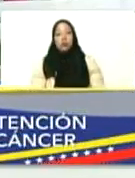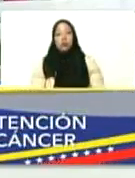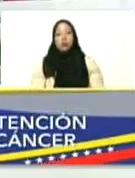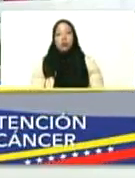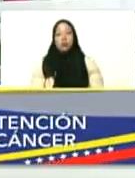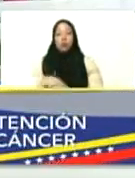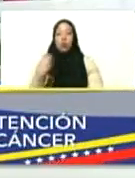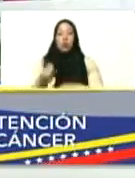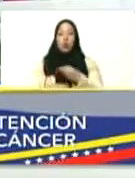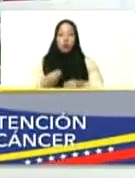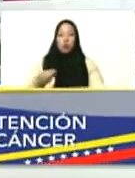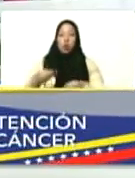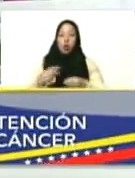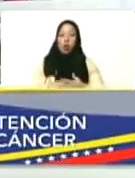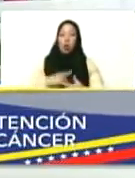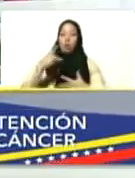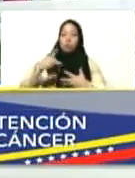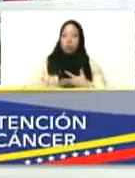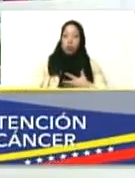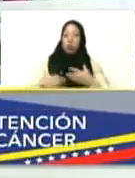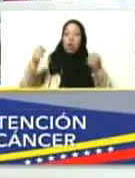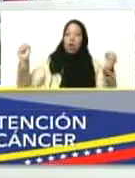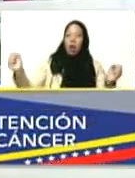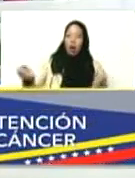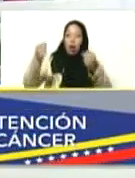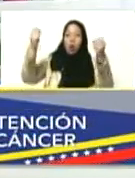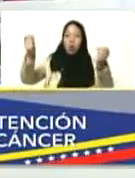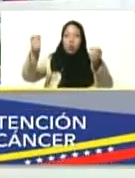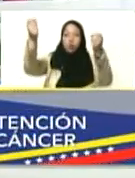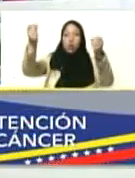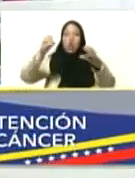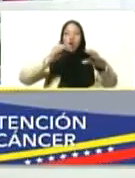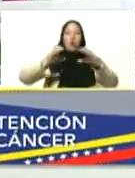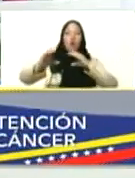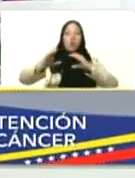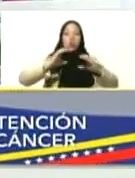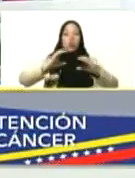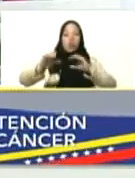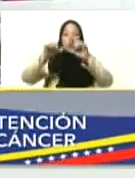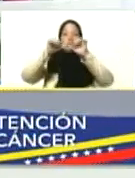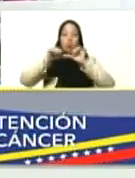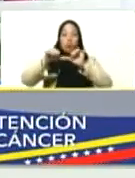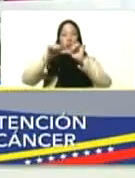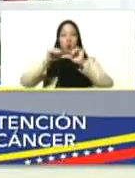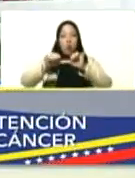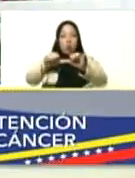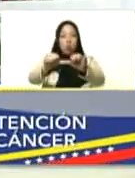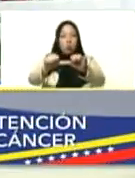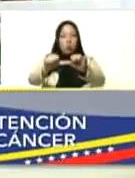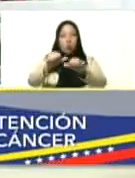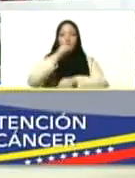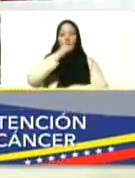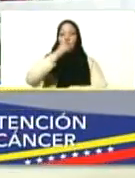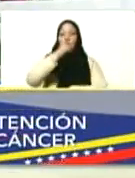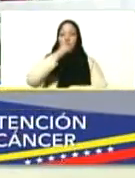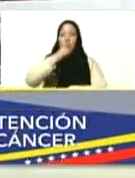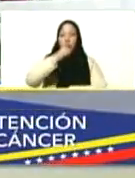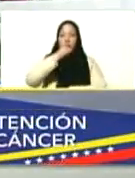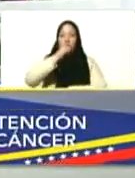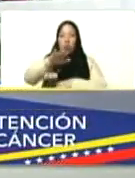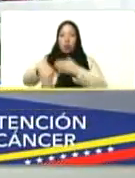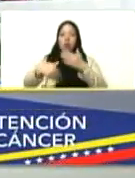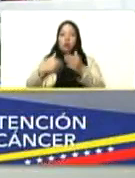Creación y puesta en marcha de campaña comunicacional permanente, informativa,